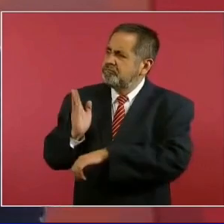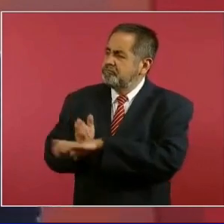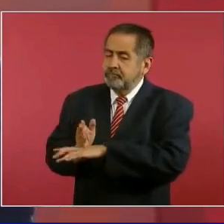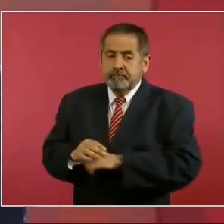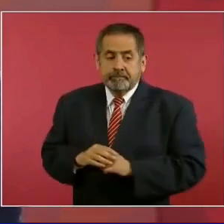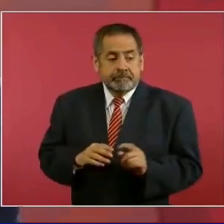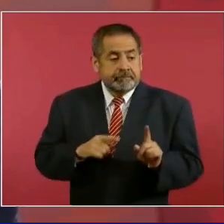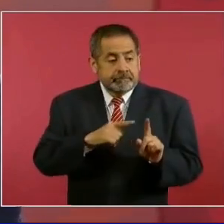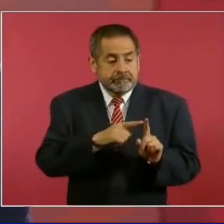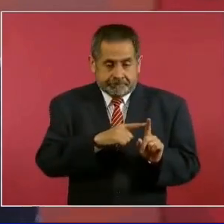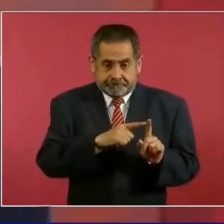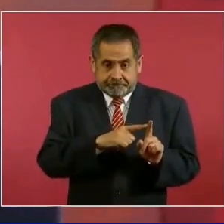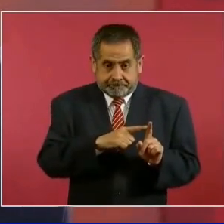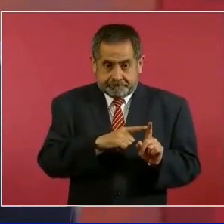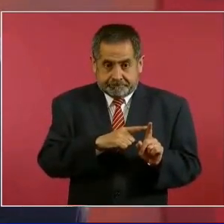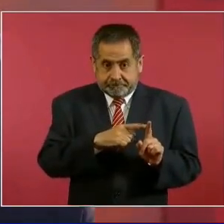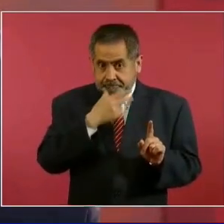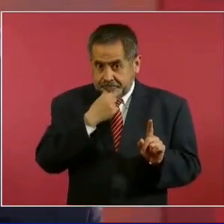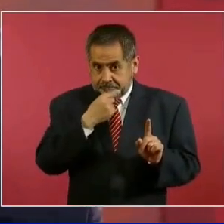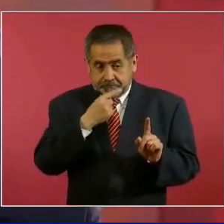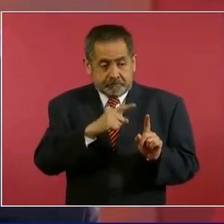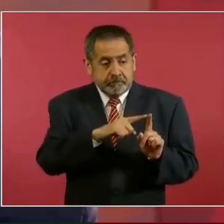Y la esposa del señor